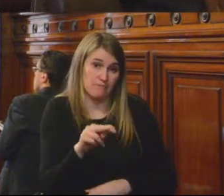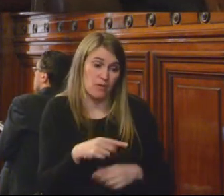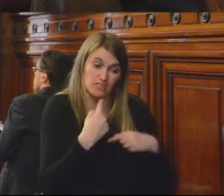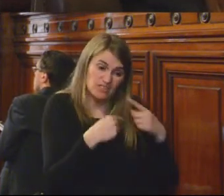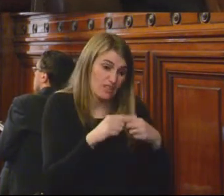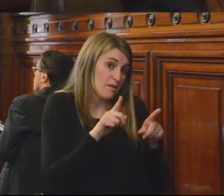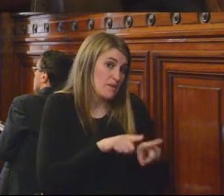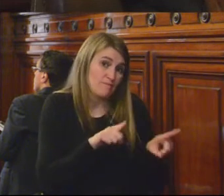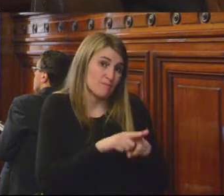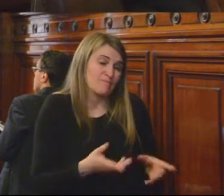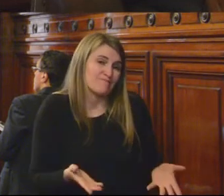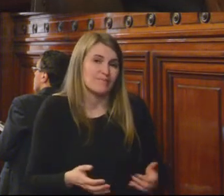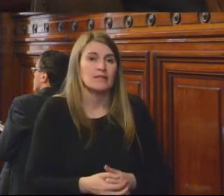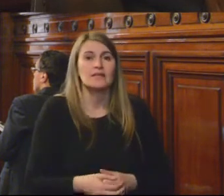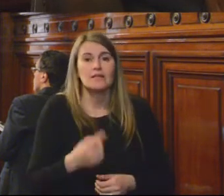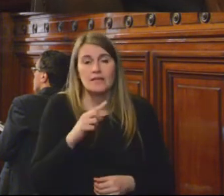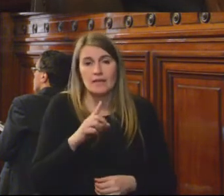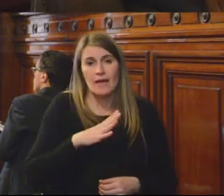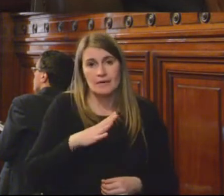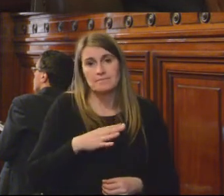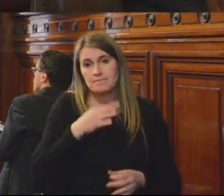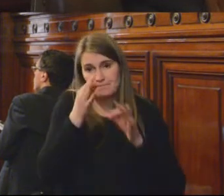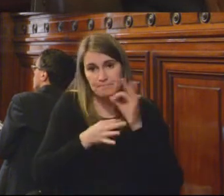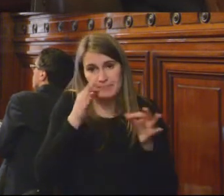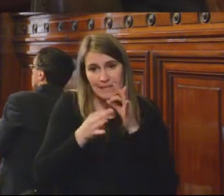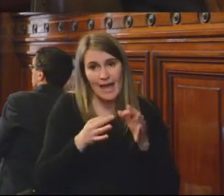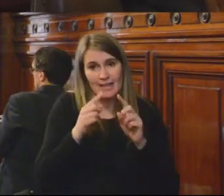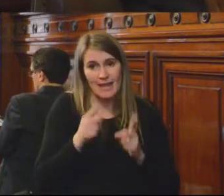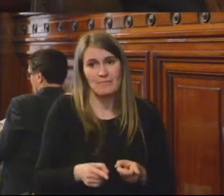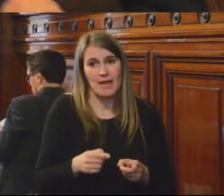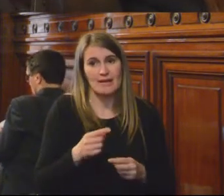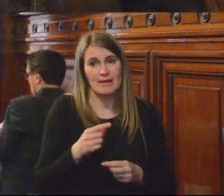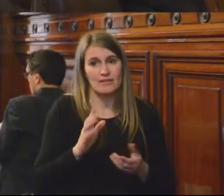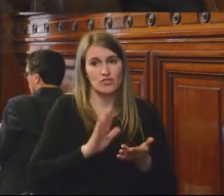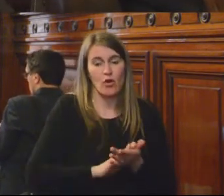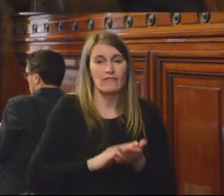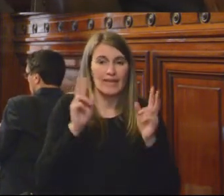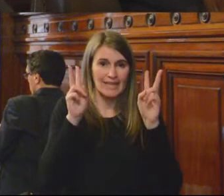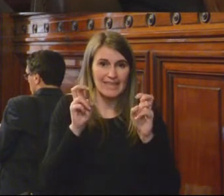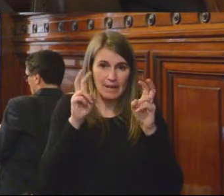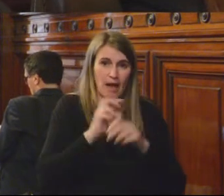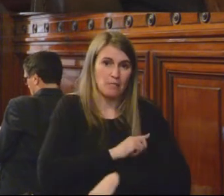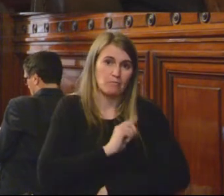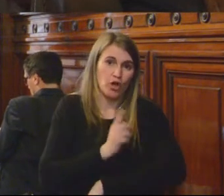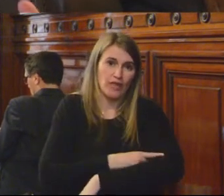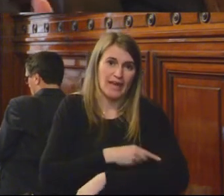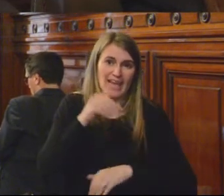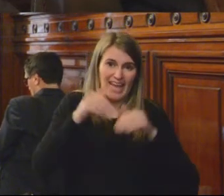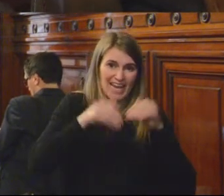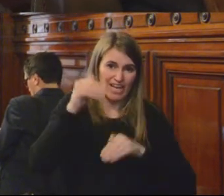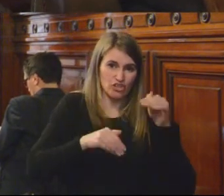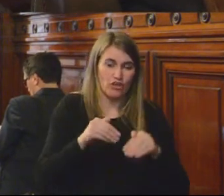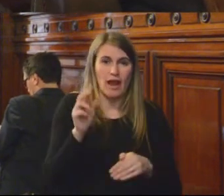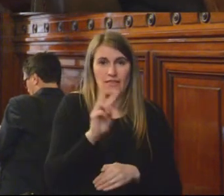no terminar esta intervención sin hacer alguna referencia al tema del poder electoral en Venezuela. Se ha